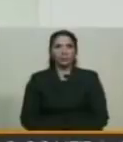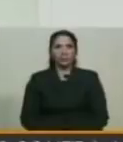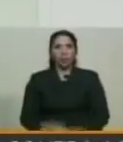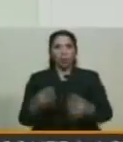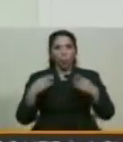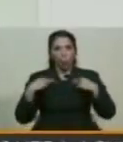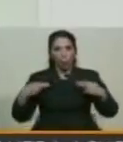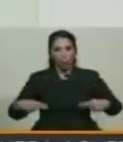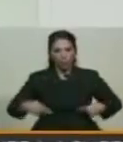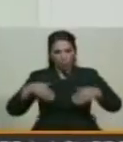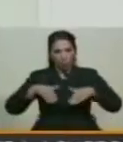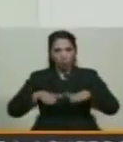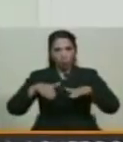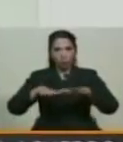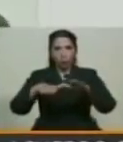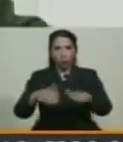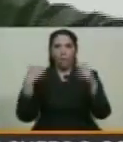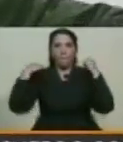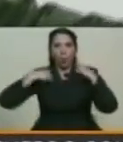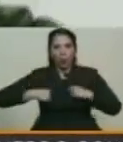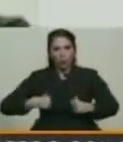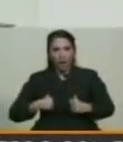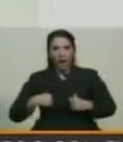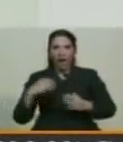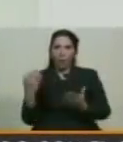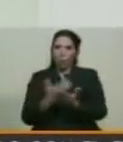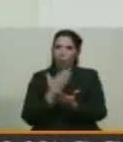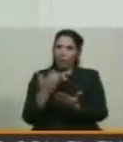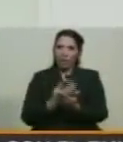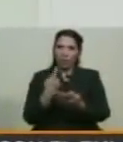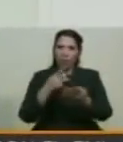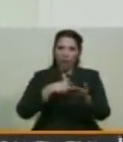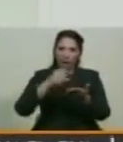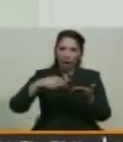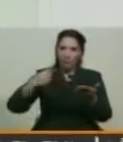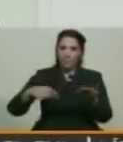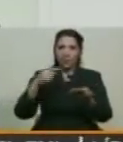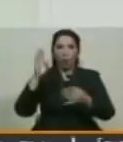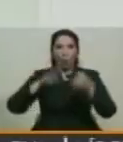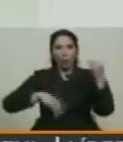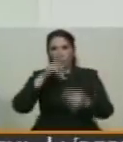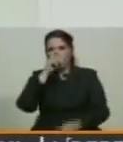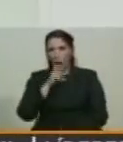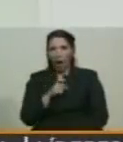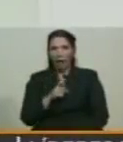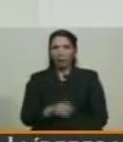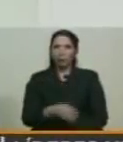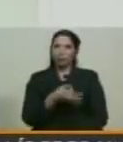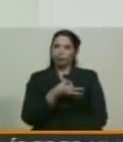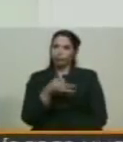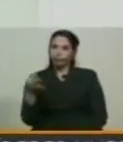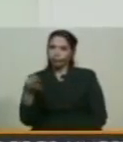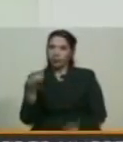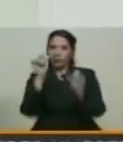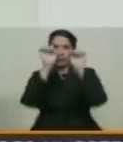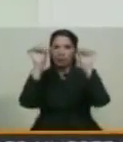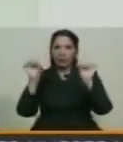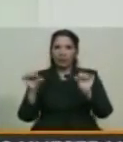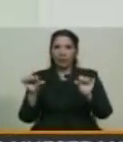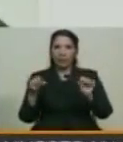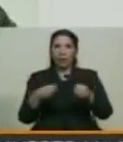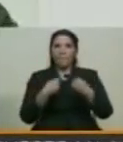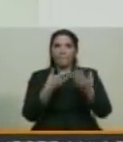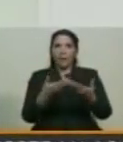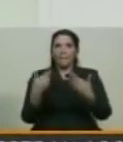uniformes, morrales, útiles escolares, como siempre lo hemos hecho en los últimos años, cada día perfeccionando más el sistema para